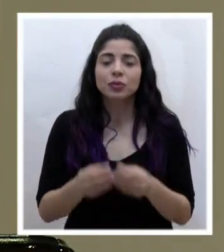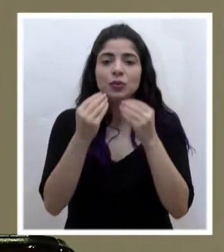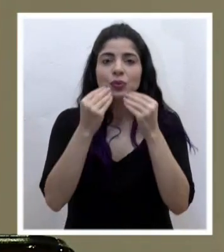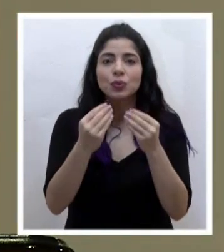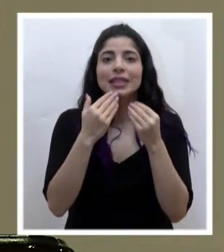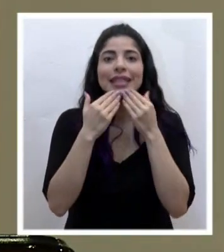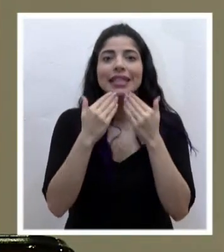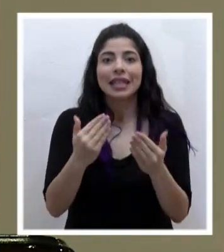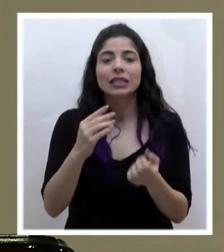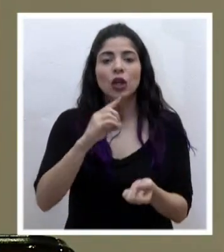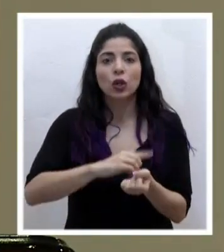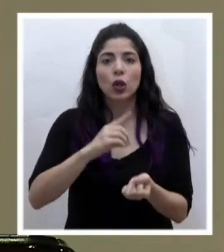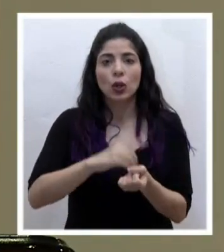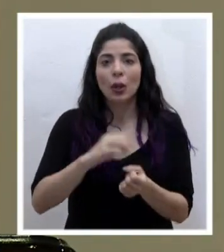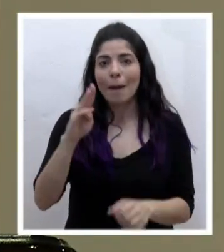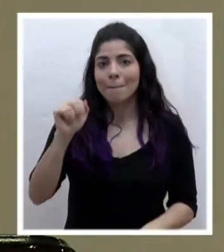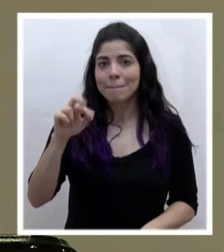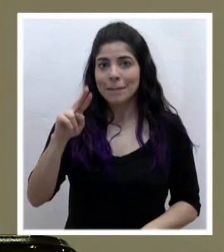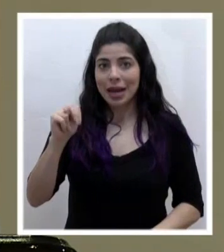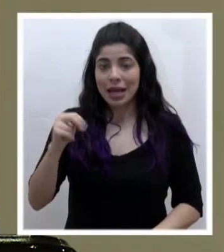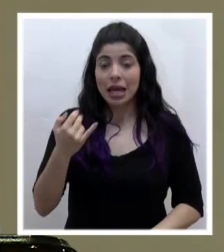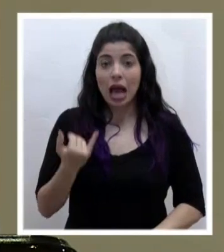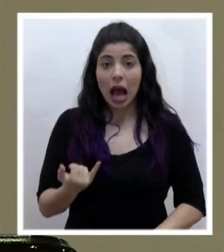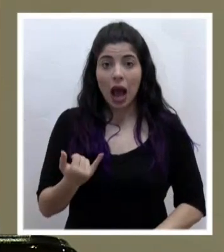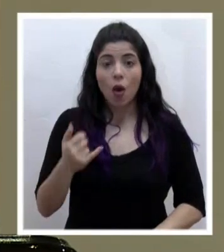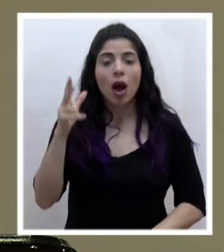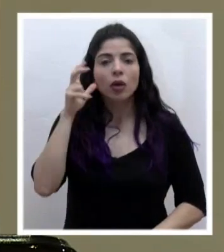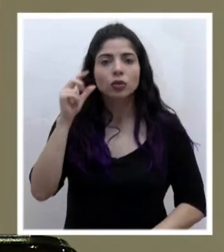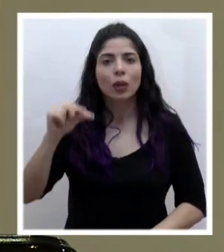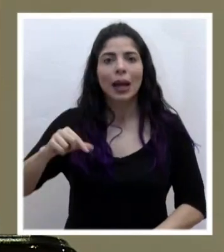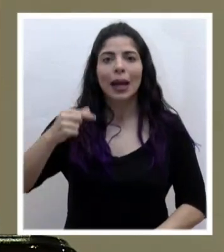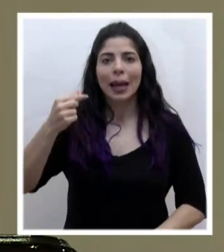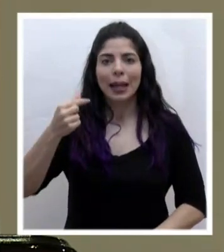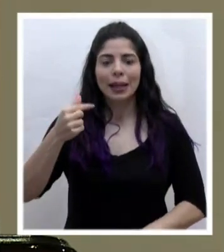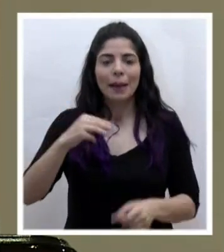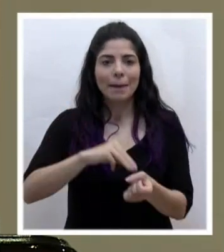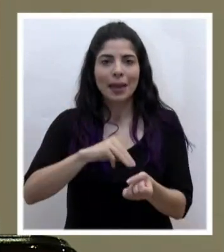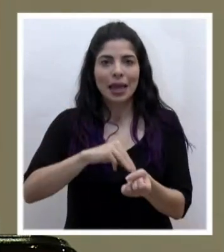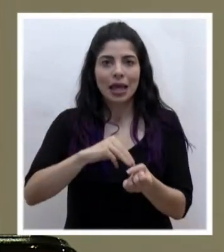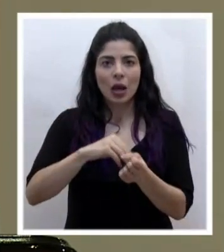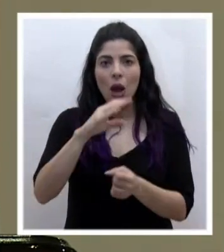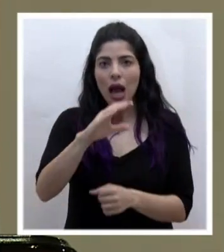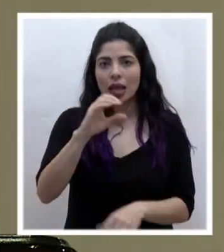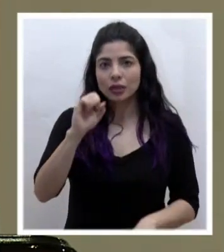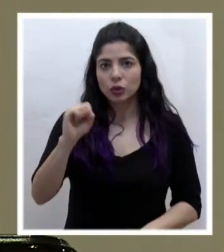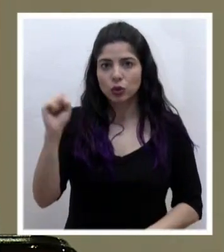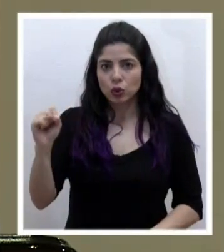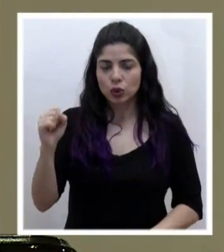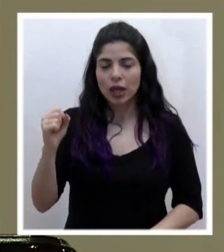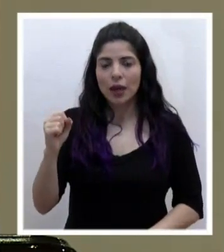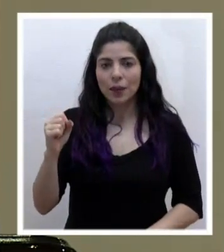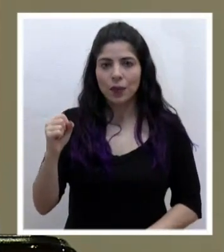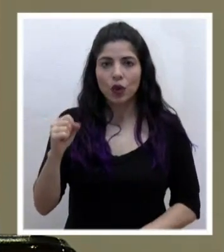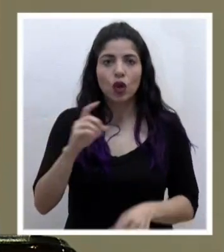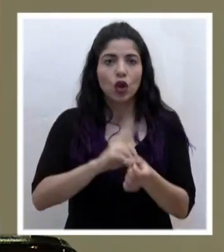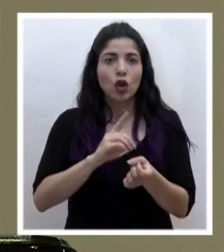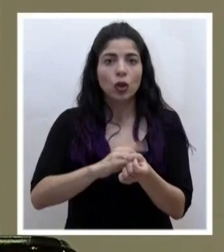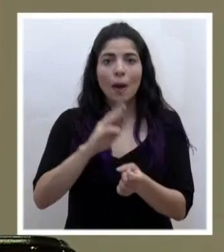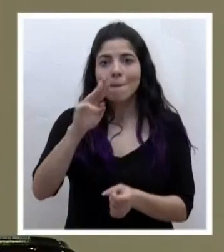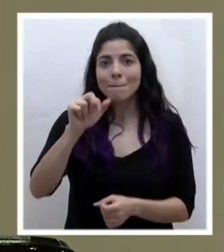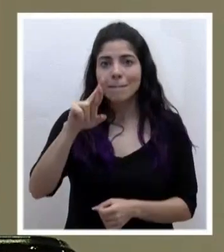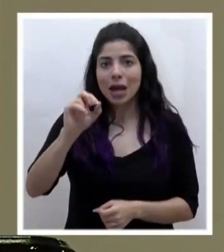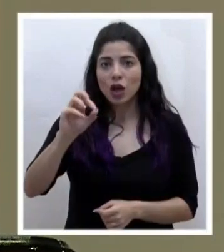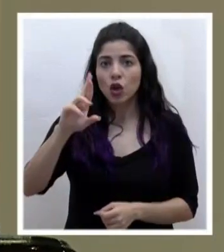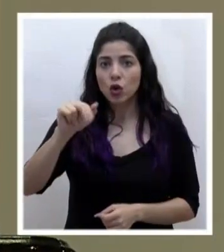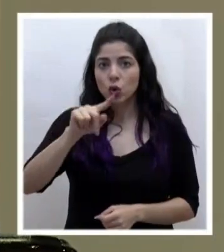Muchísimas gracias al doctor Marín, y de inmediato vamos a escuchar al gerente médico de la Caja Costarricense de Seguro Social, el doctor Mario Ruiz, quien